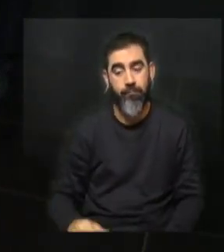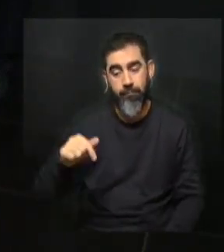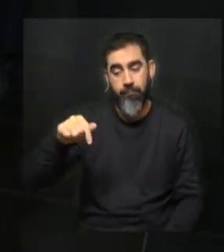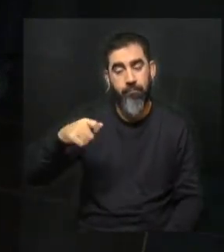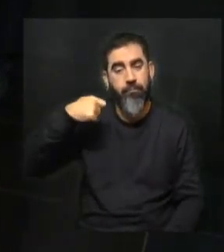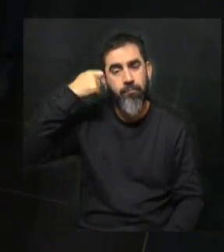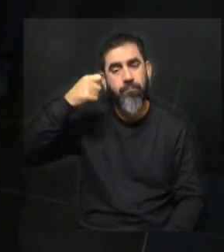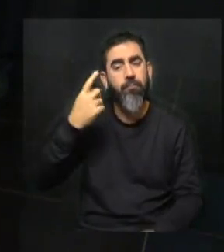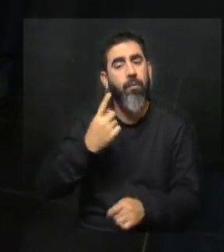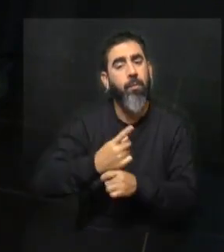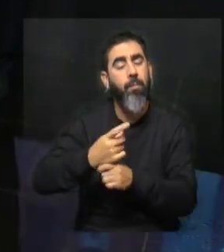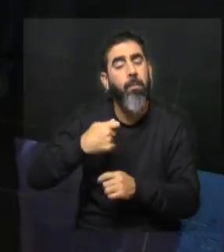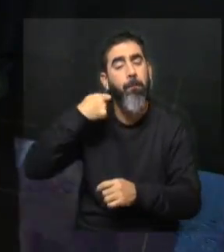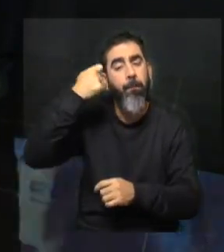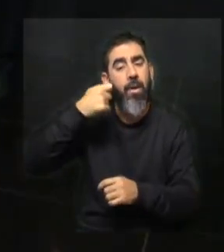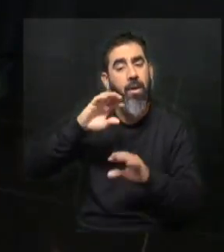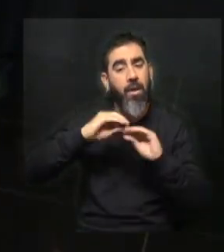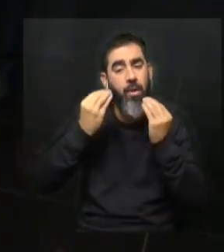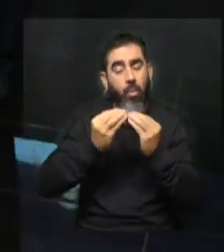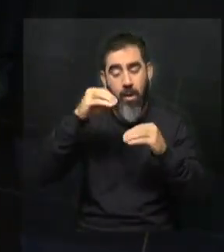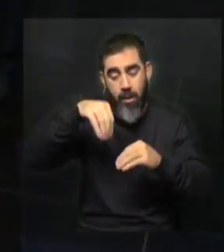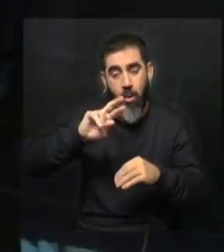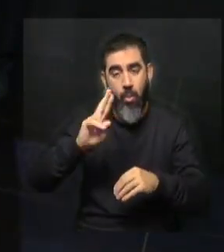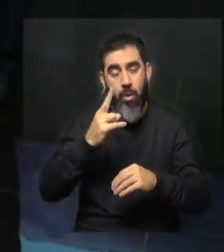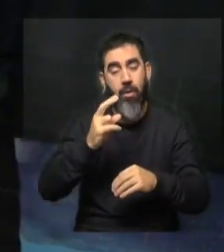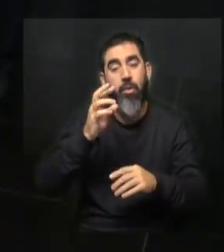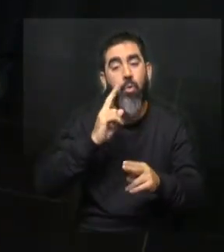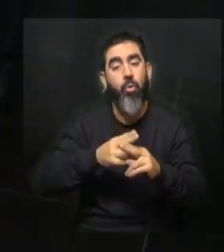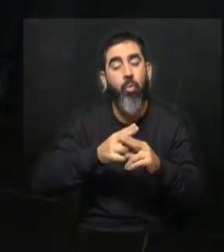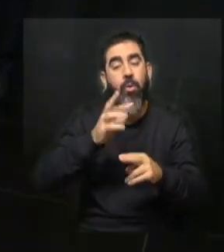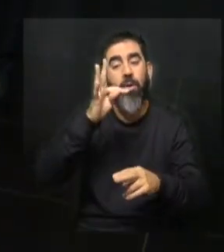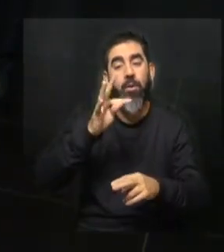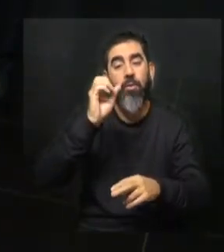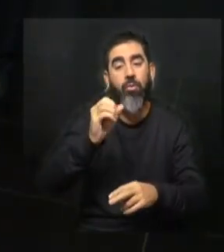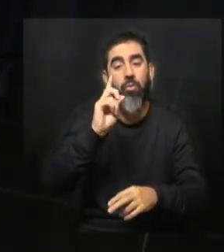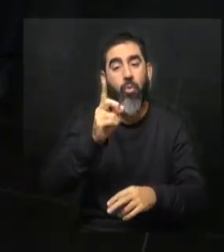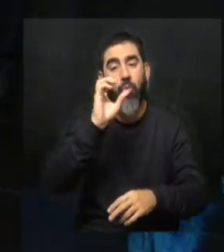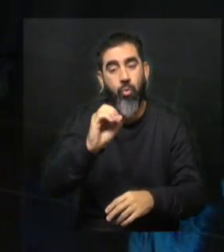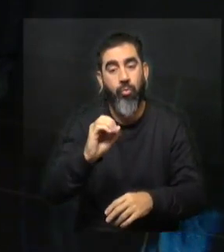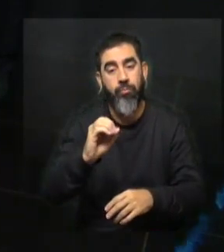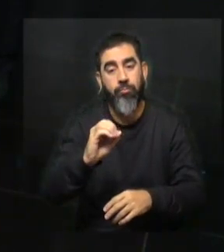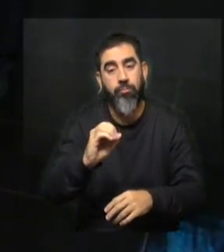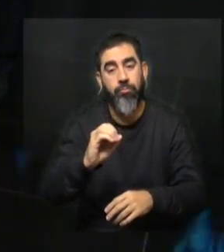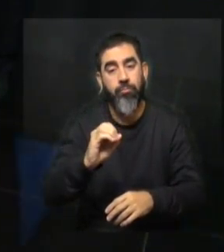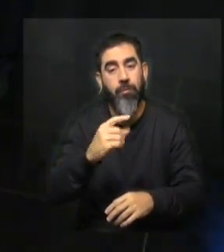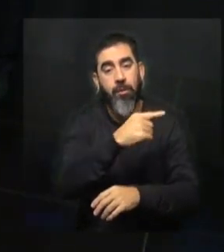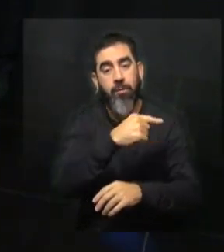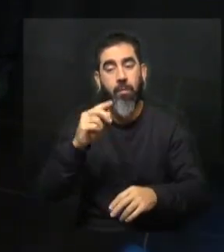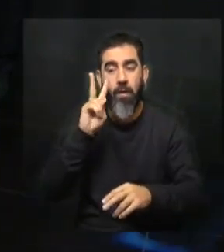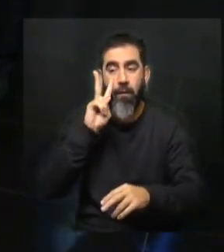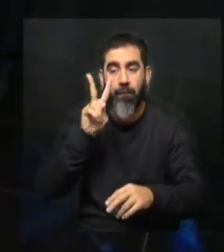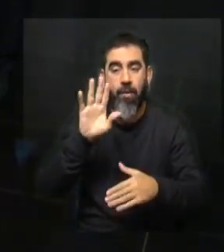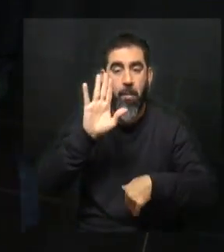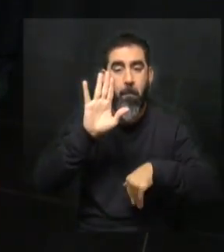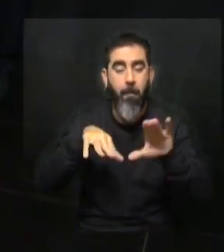la primer película que hizo íntegramente en Uruguay que fue todo que está en la plataforma de Netflix fue durante varias semanas la película Más vista